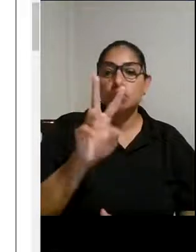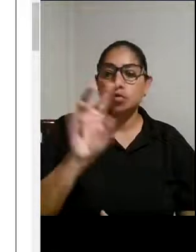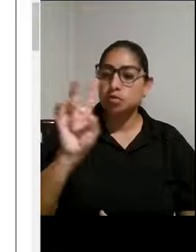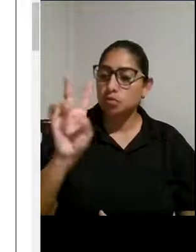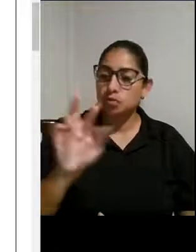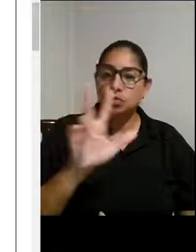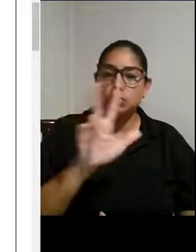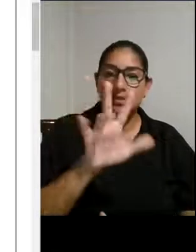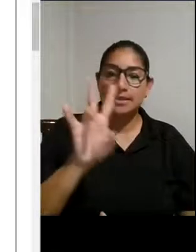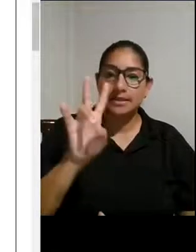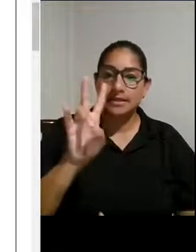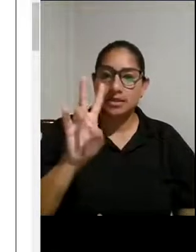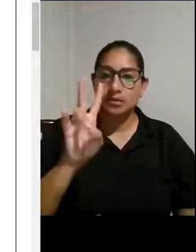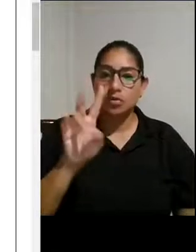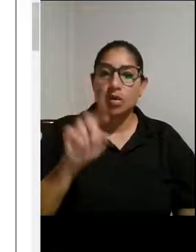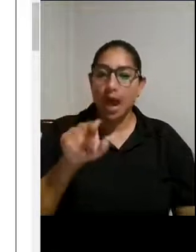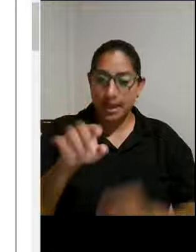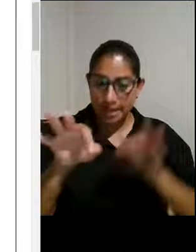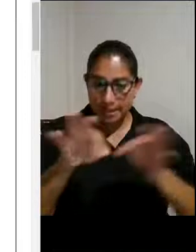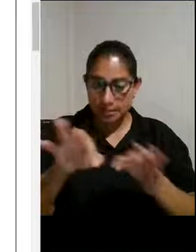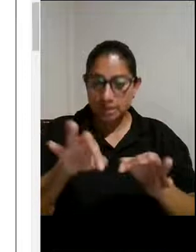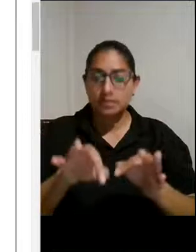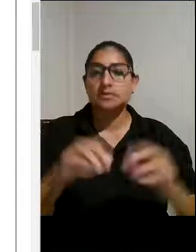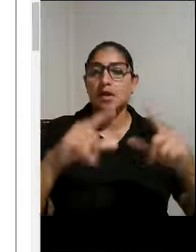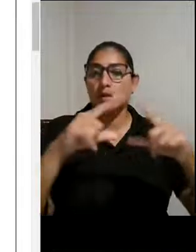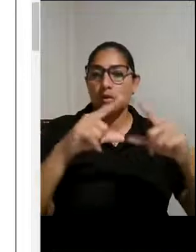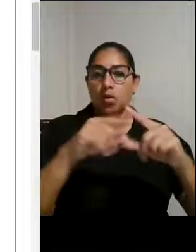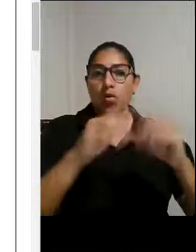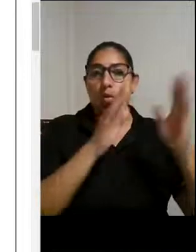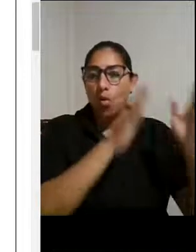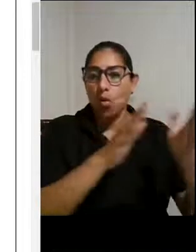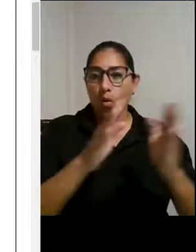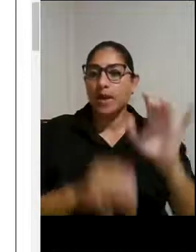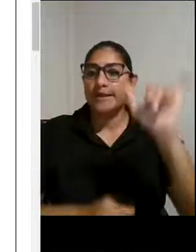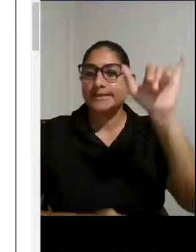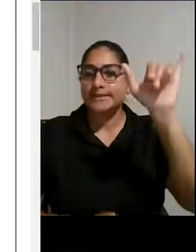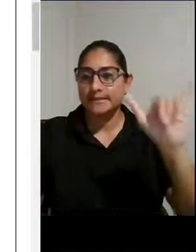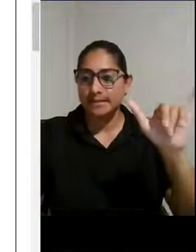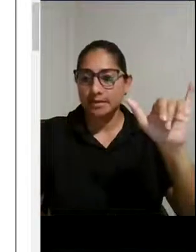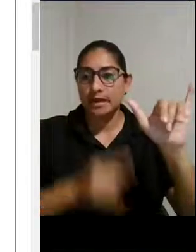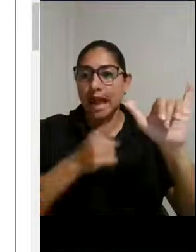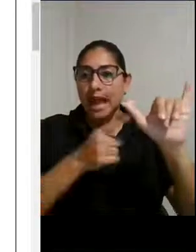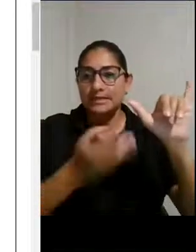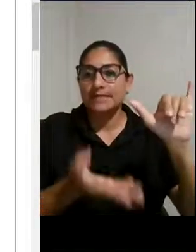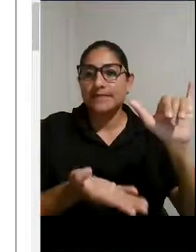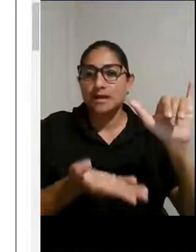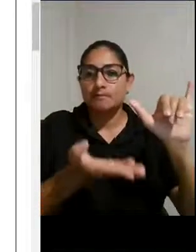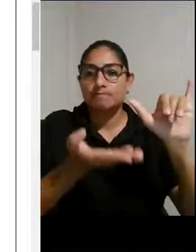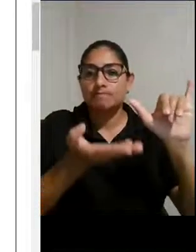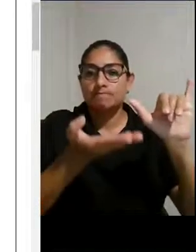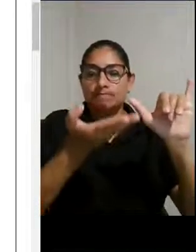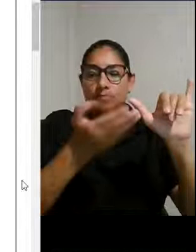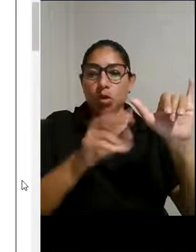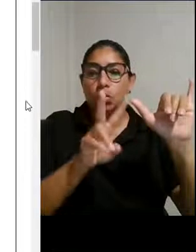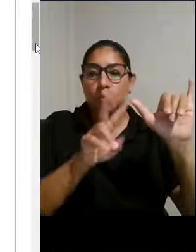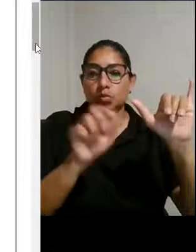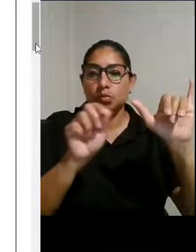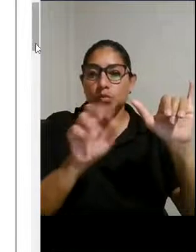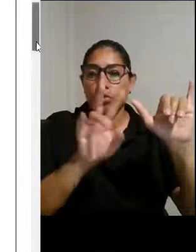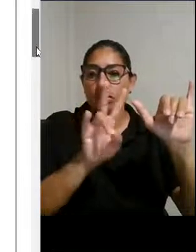2.72. Aquí no lo indica el eje de las ordenadas. Pues ese va a ser el incremento, ¿de acuerdo? Es